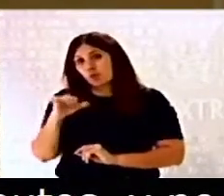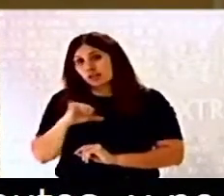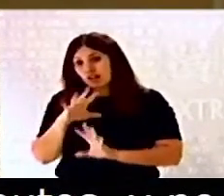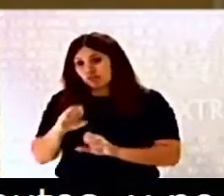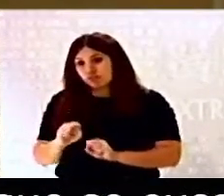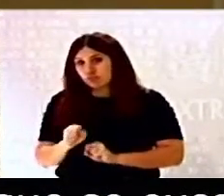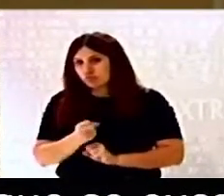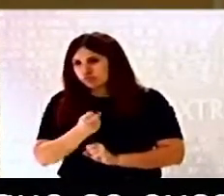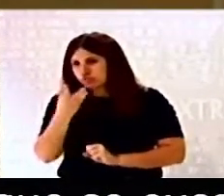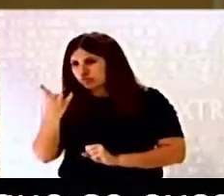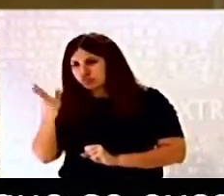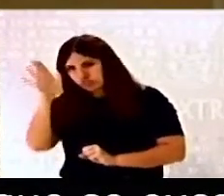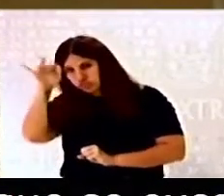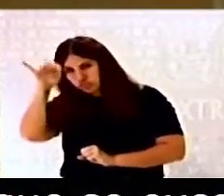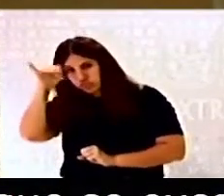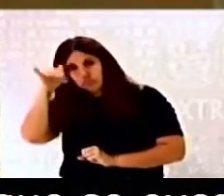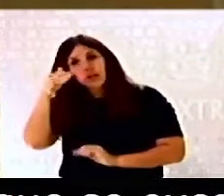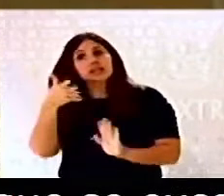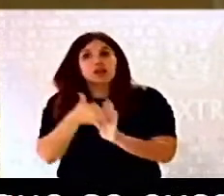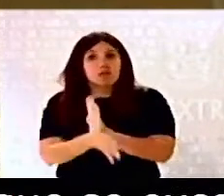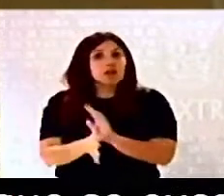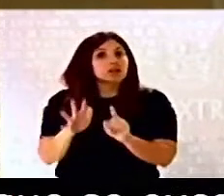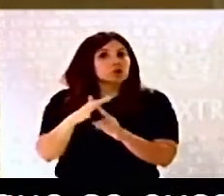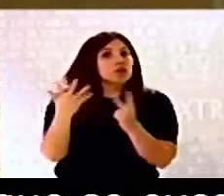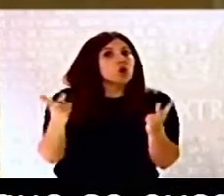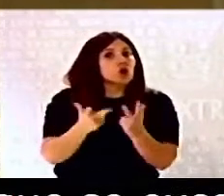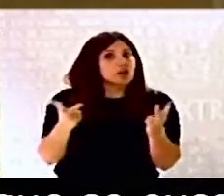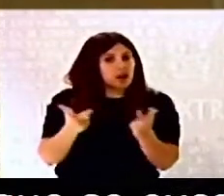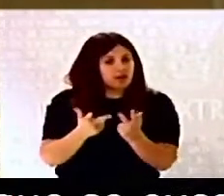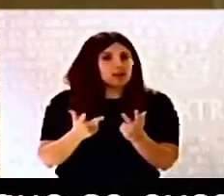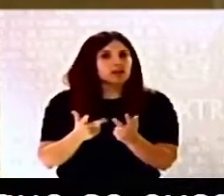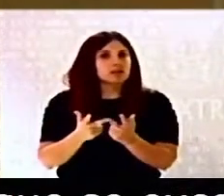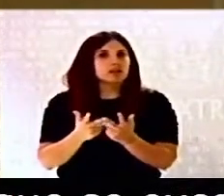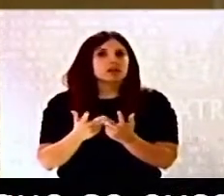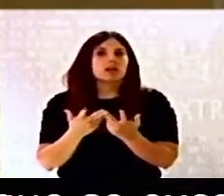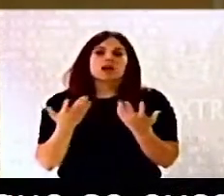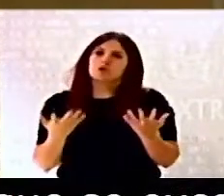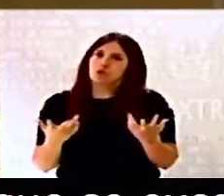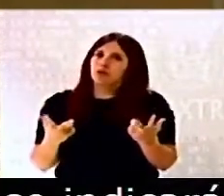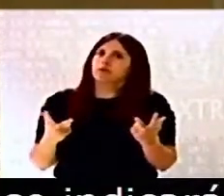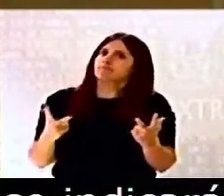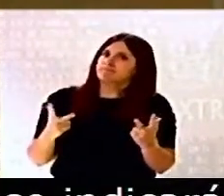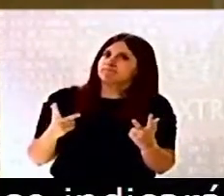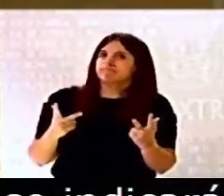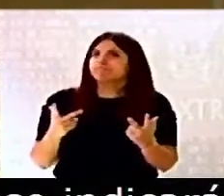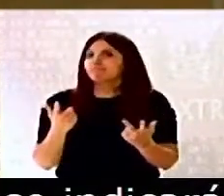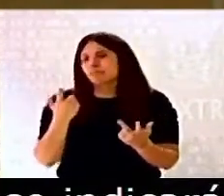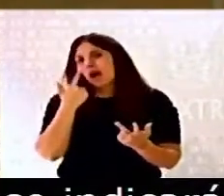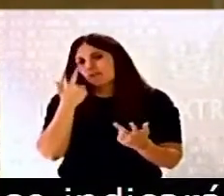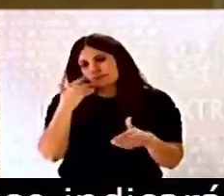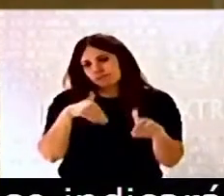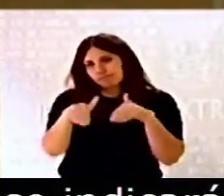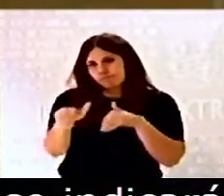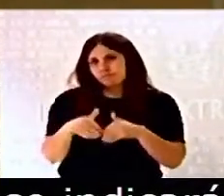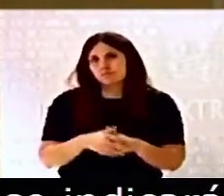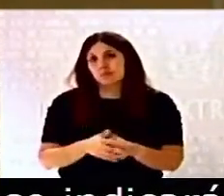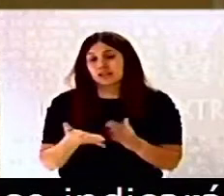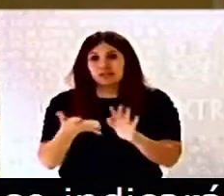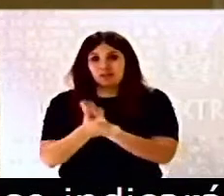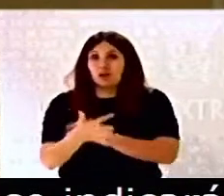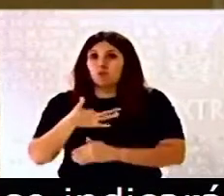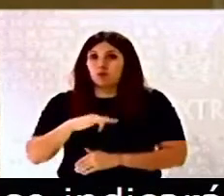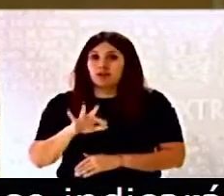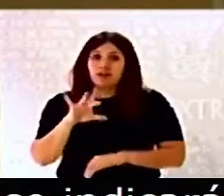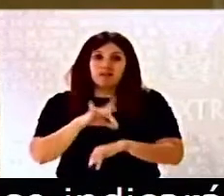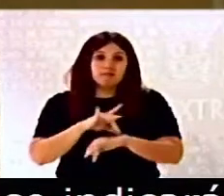indicará que se están produciendo ya casos graves y ya no es solo infección, es enfermedad grave que no sabemos además qué secuela